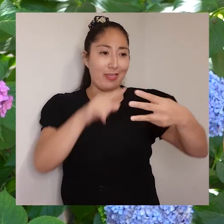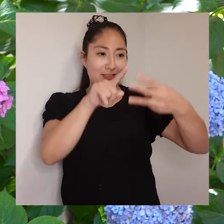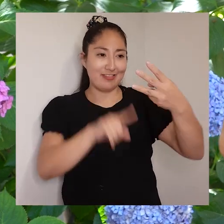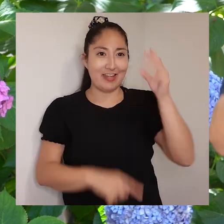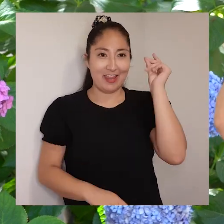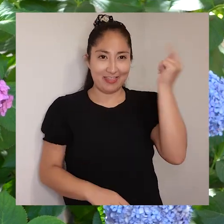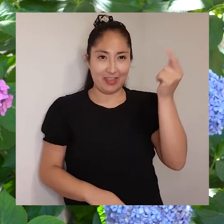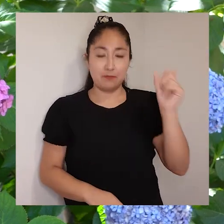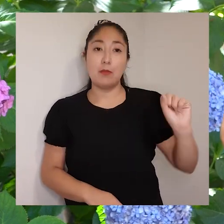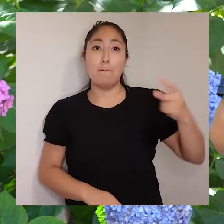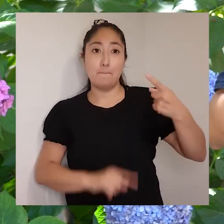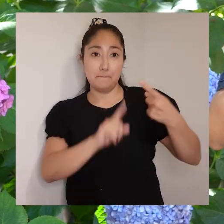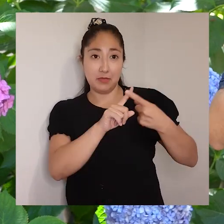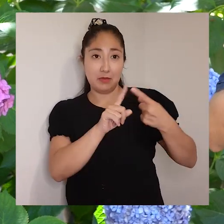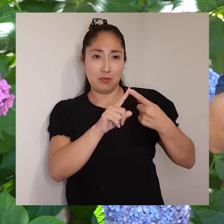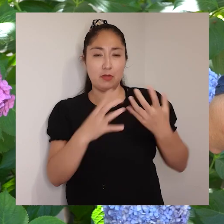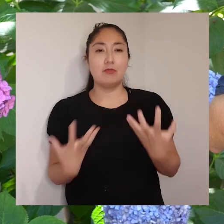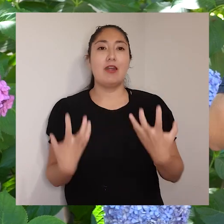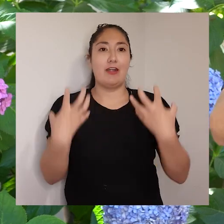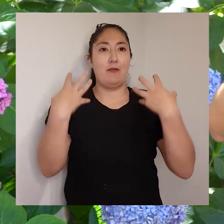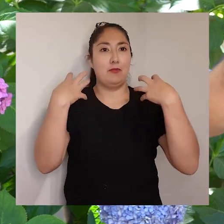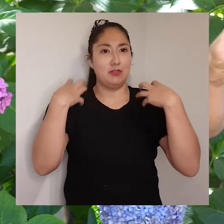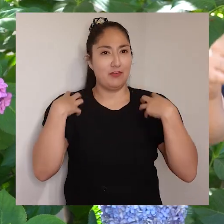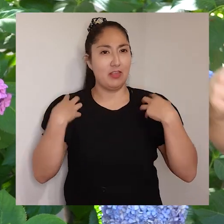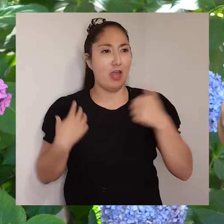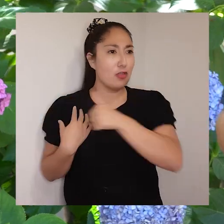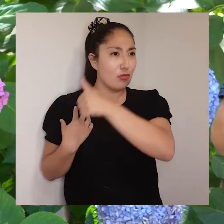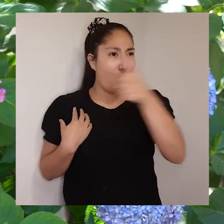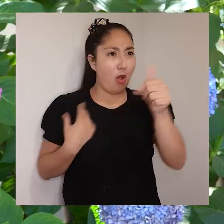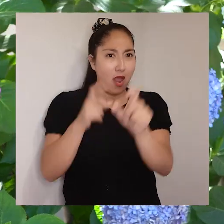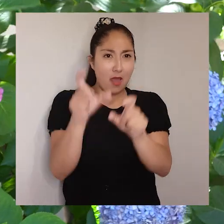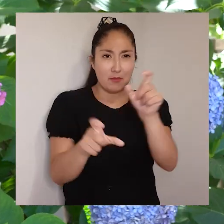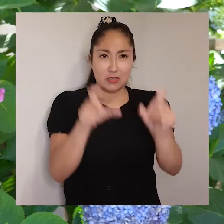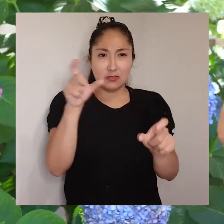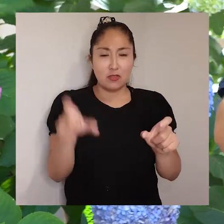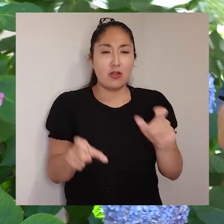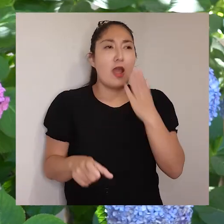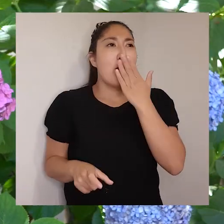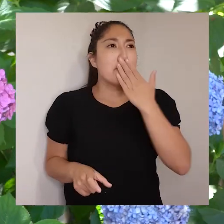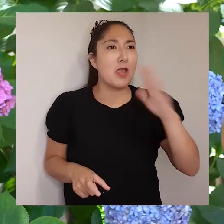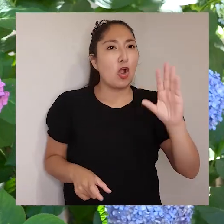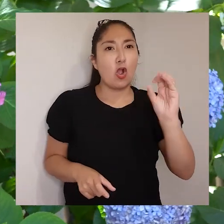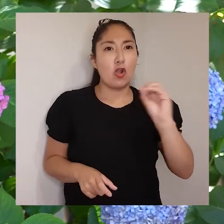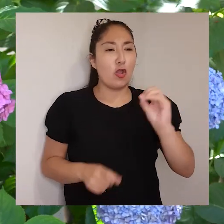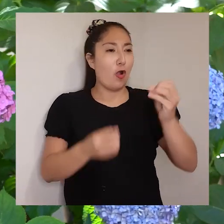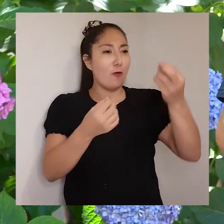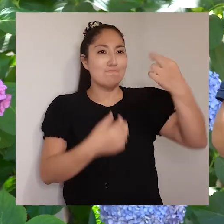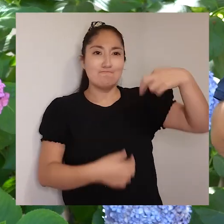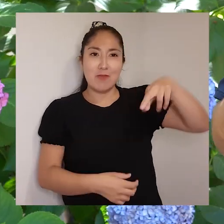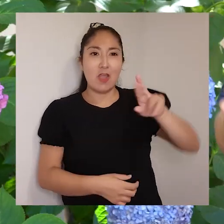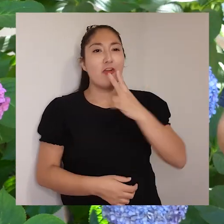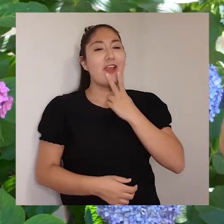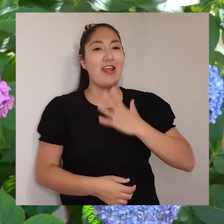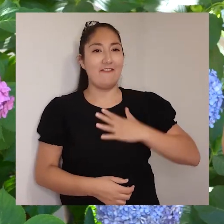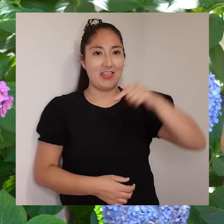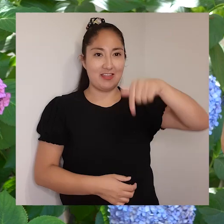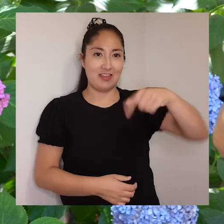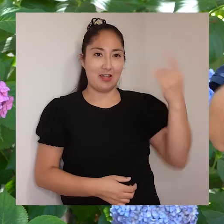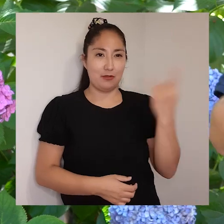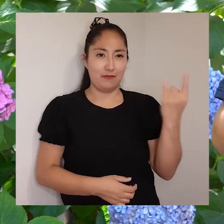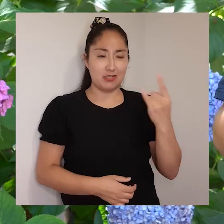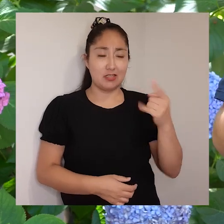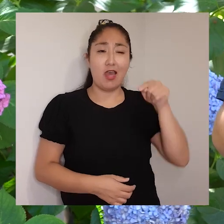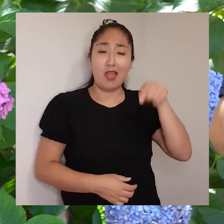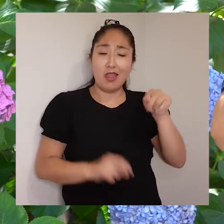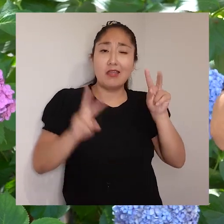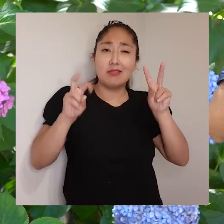fuerza. Primero, es responsabilidad de todas las personas la mejora o el deterioro de la vida común en la universidad. Es